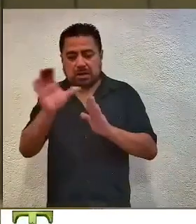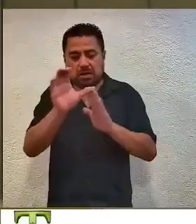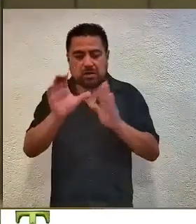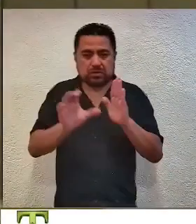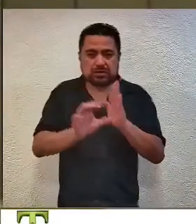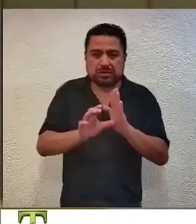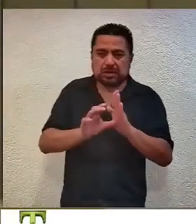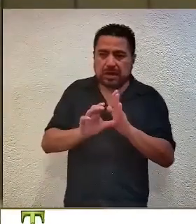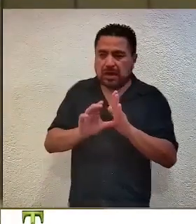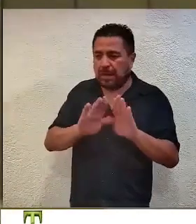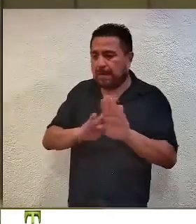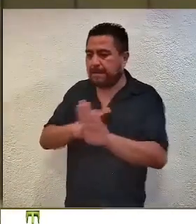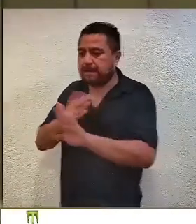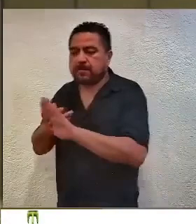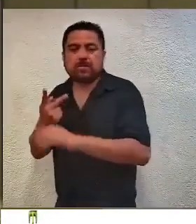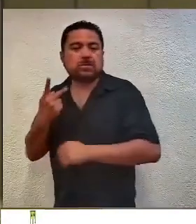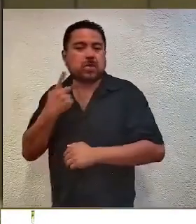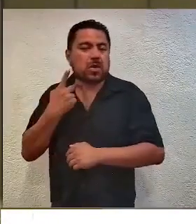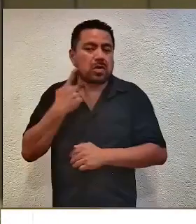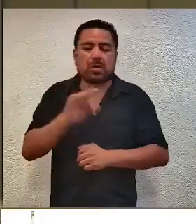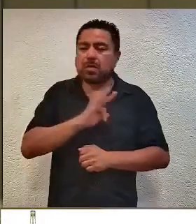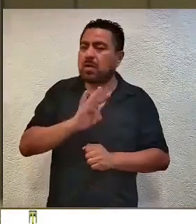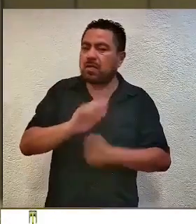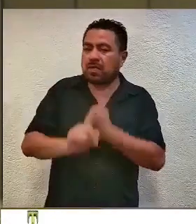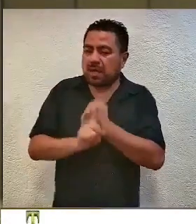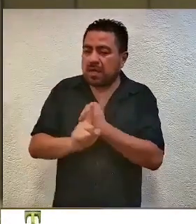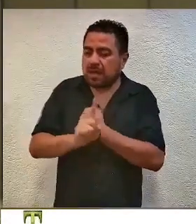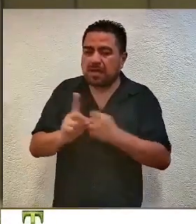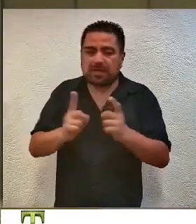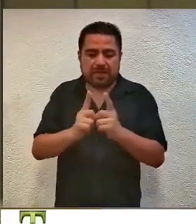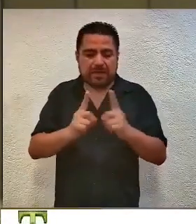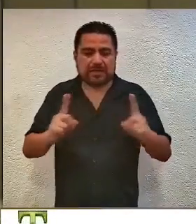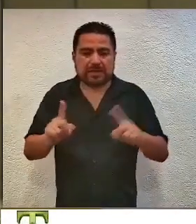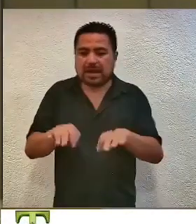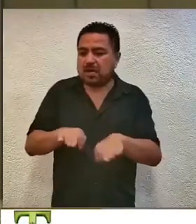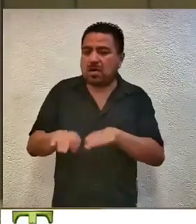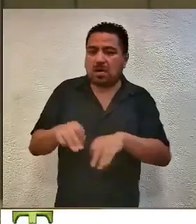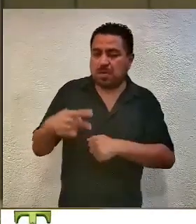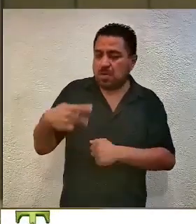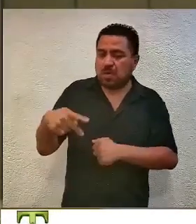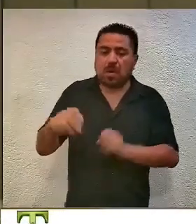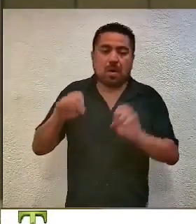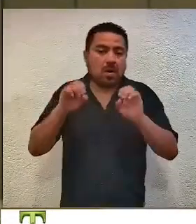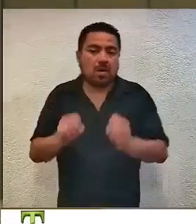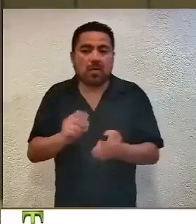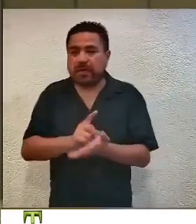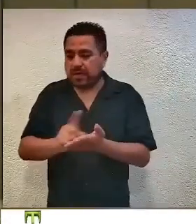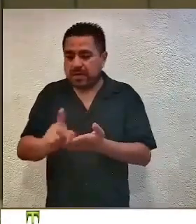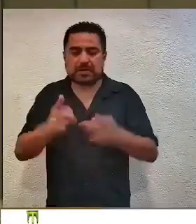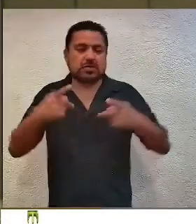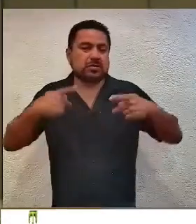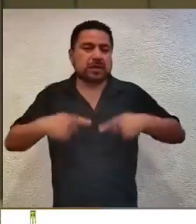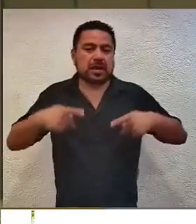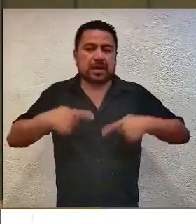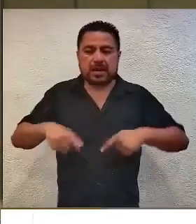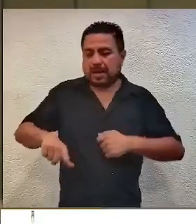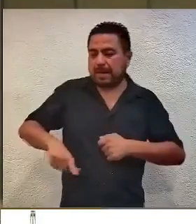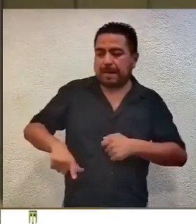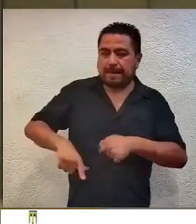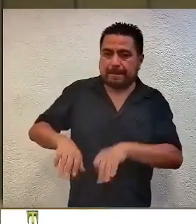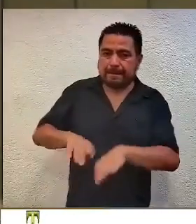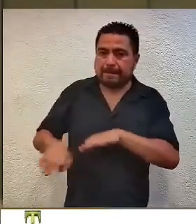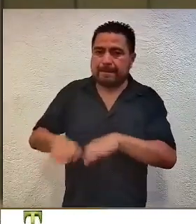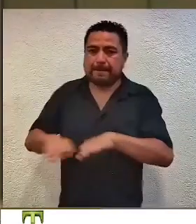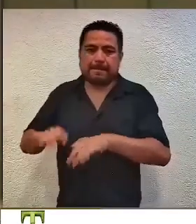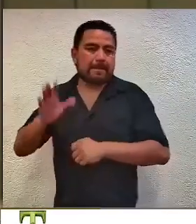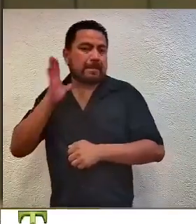de violencia política que afecten el desempeño de las funciones o derechos de las personas servidoras públicas